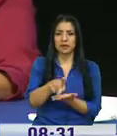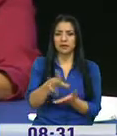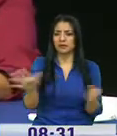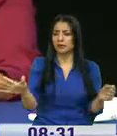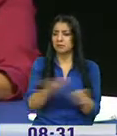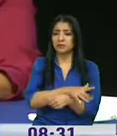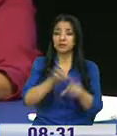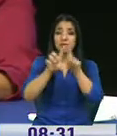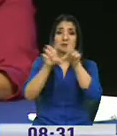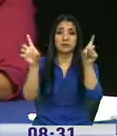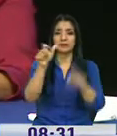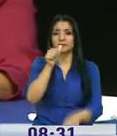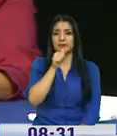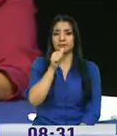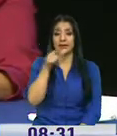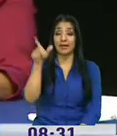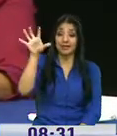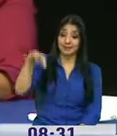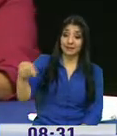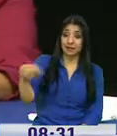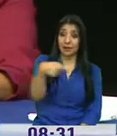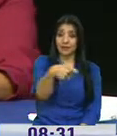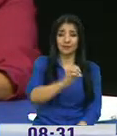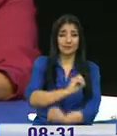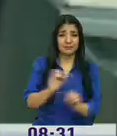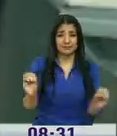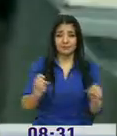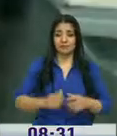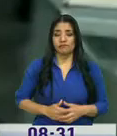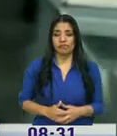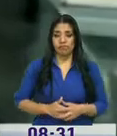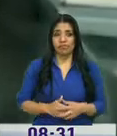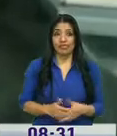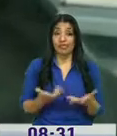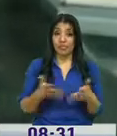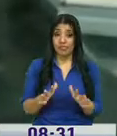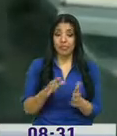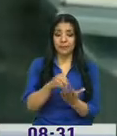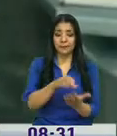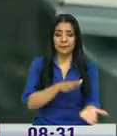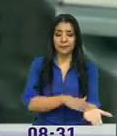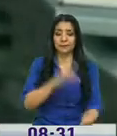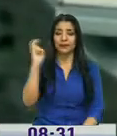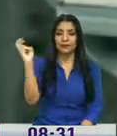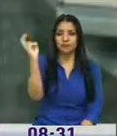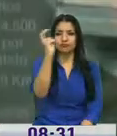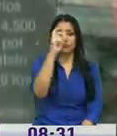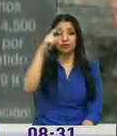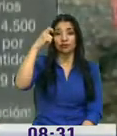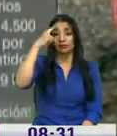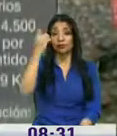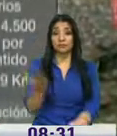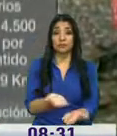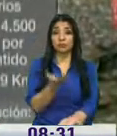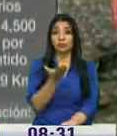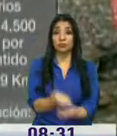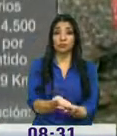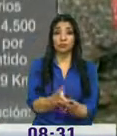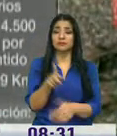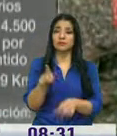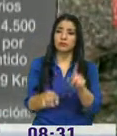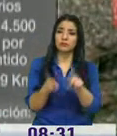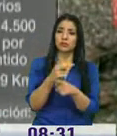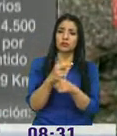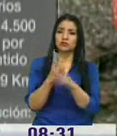privada sin que al Estado le cueste un solo centavo. Con lo expuesto, el proyecto de metroférico planteado por el Ejecutivo es percibido por varios concejales